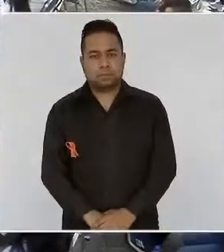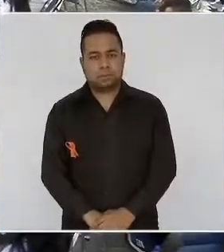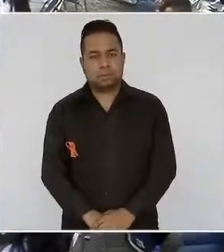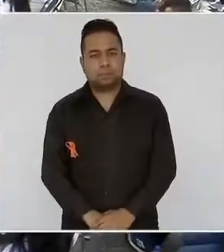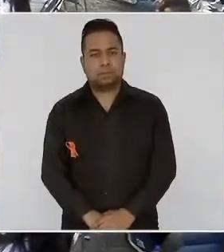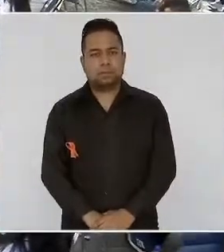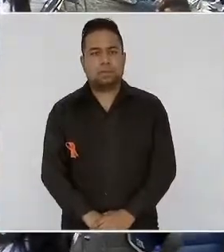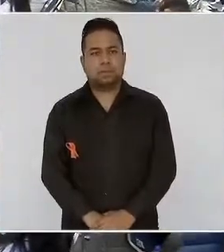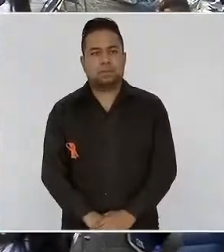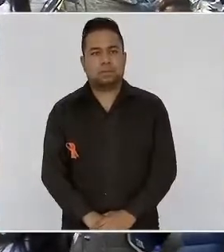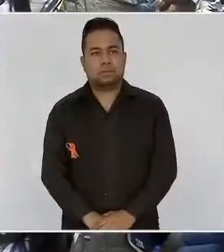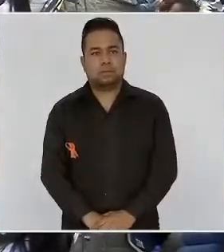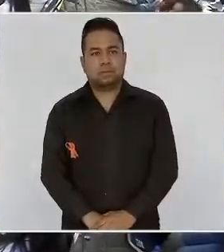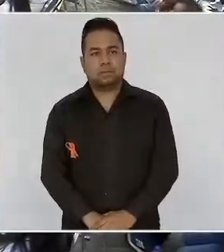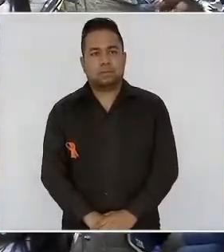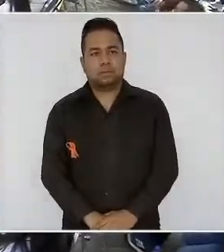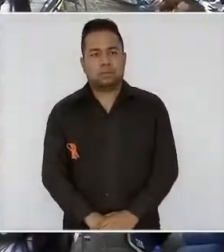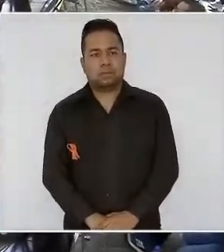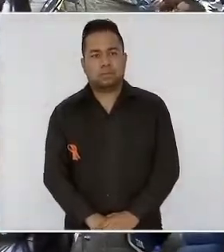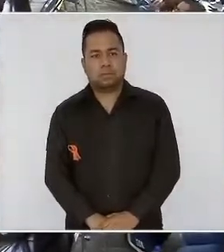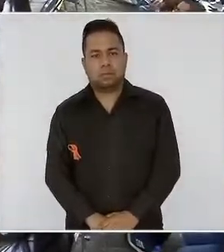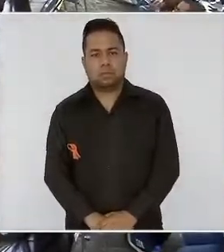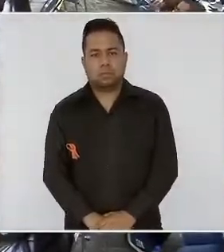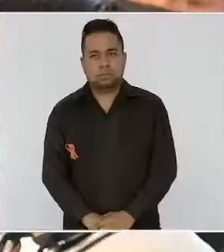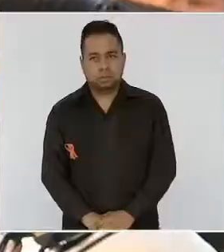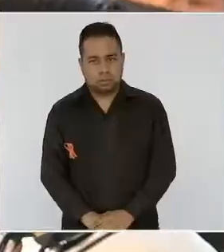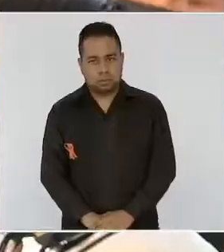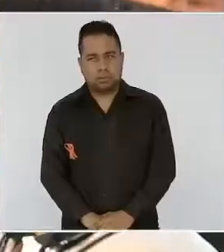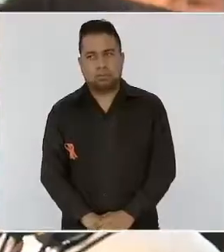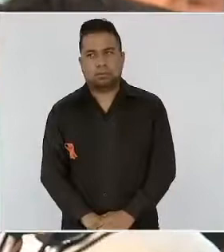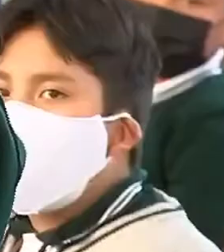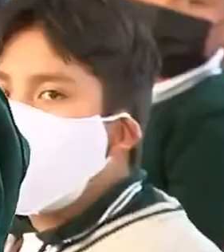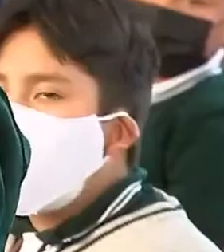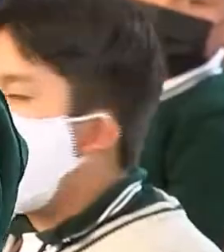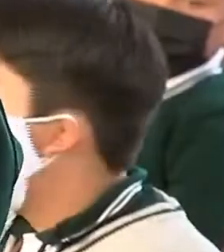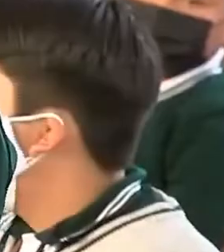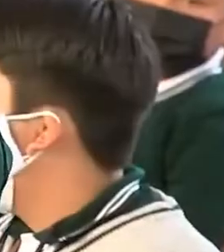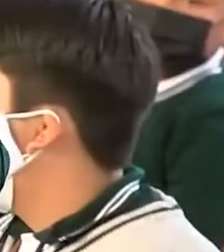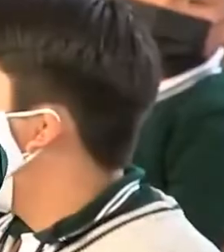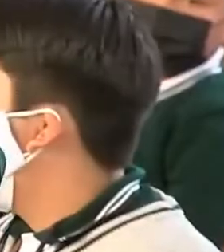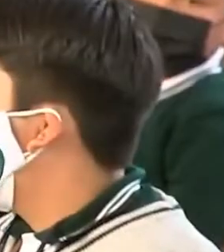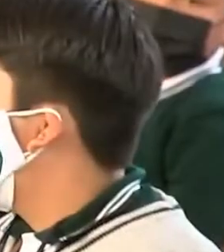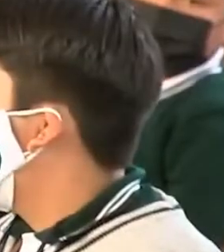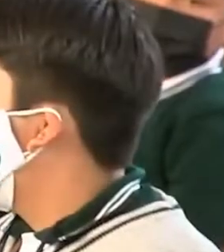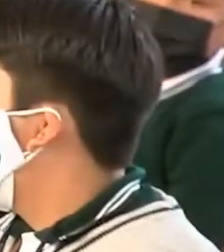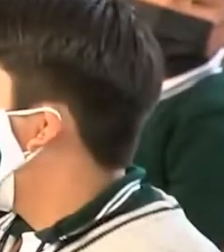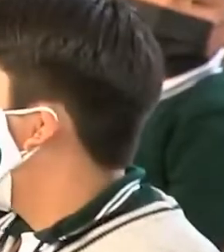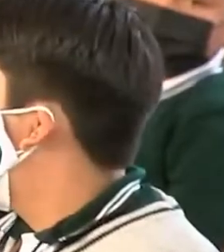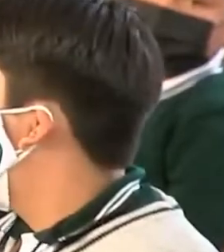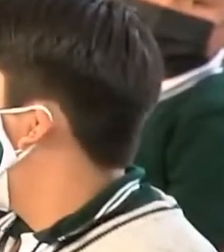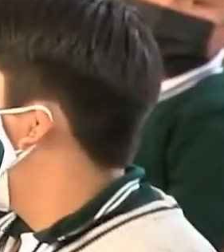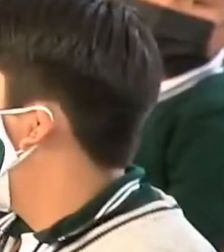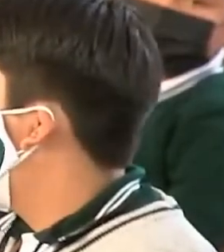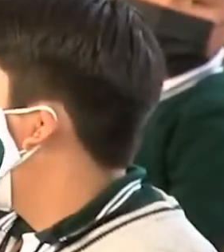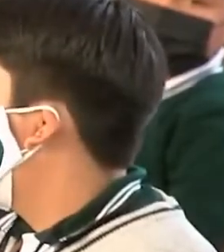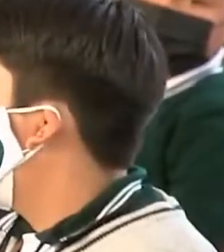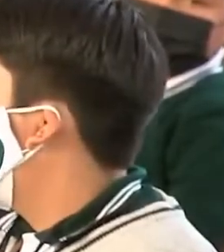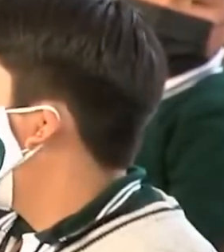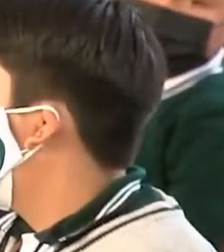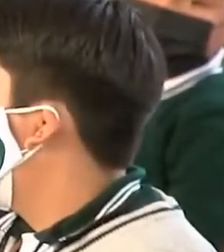venga. Mayit minzundukut, mayit muguktukut, chamas namayagan, haayuk mugukun,